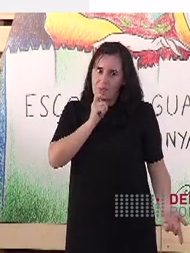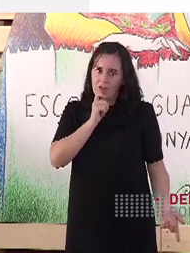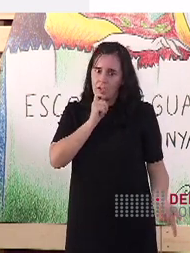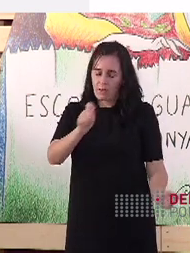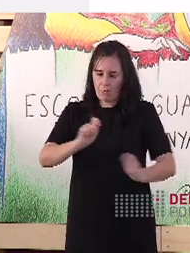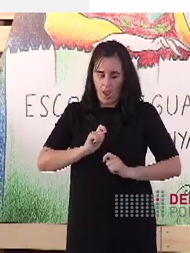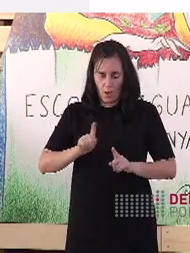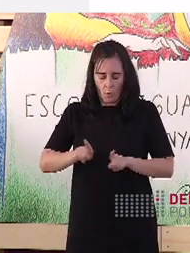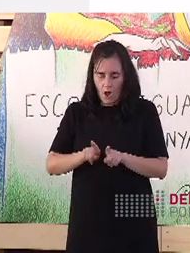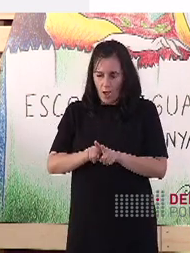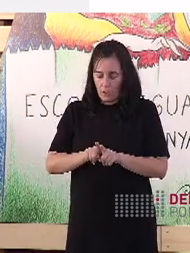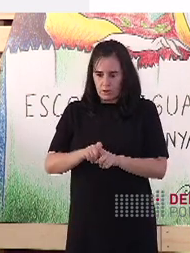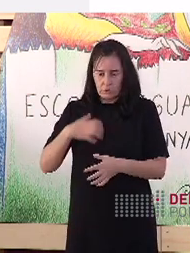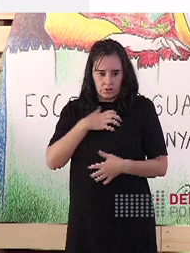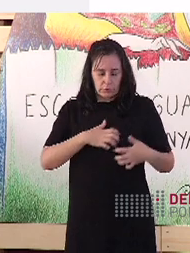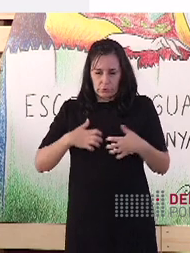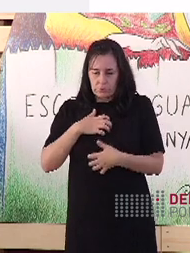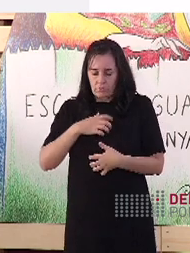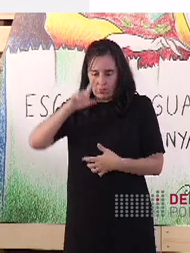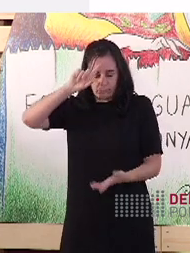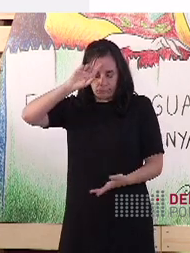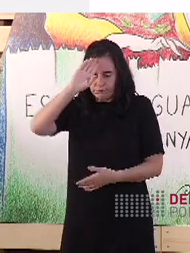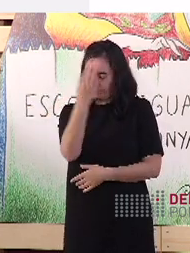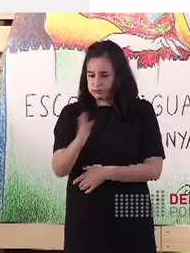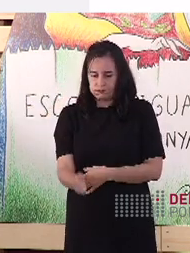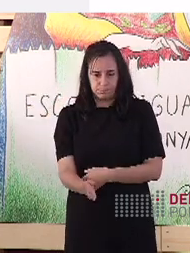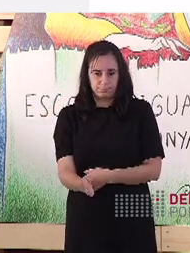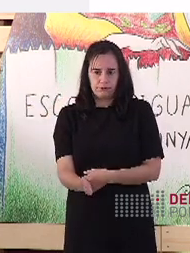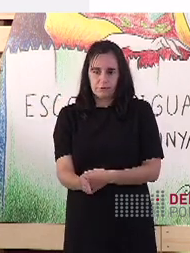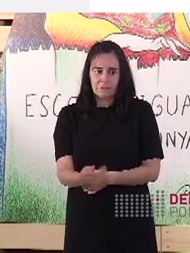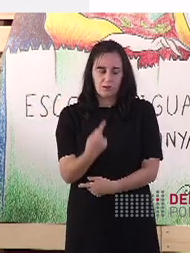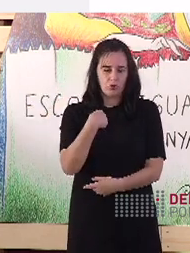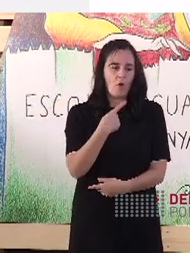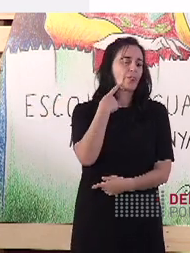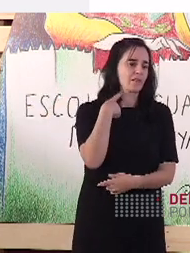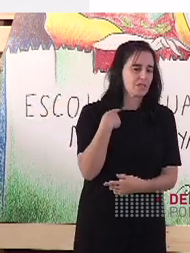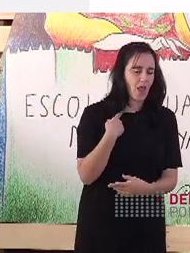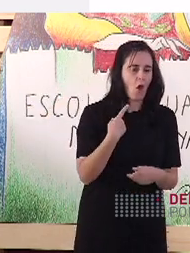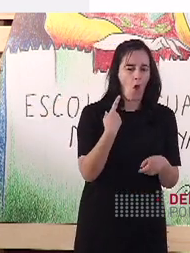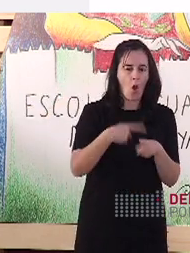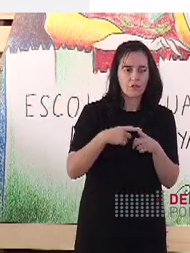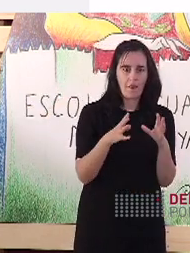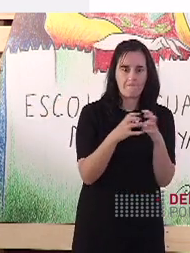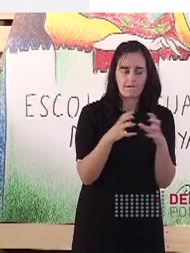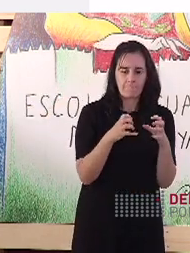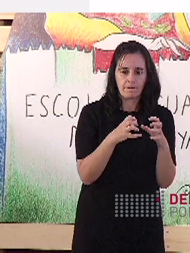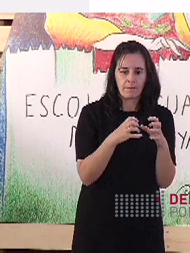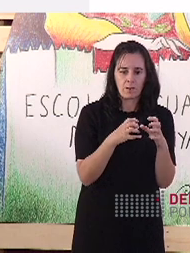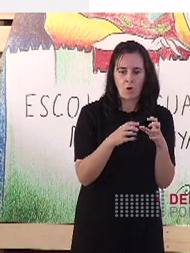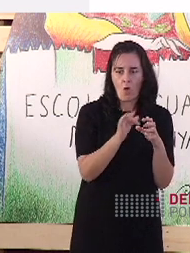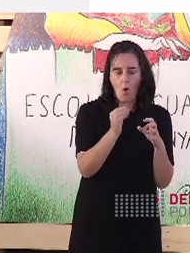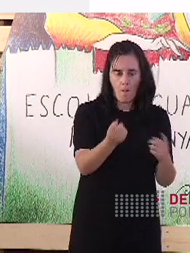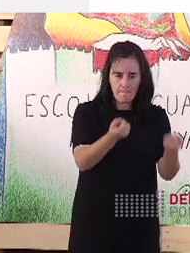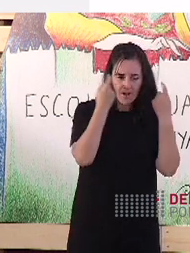esquizofrenia frente a tu deseo. Y frente a lo que te excita y a lo que te enseñan que está bien. Esto ya lo dice